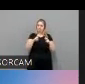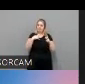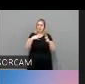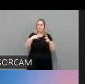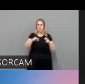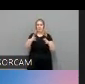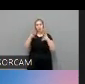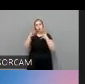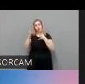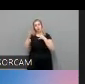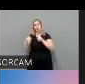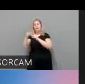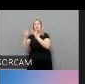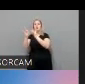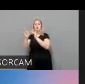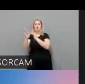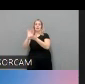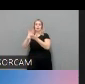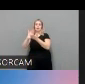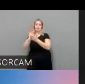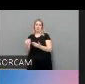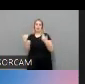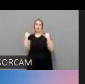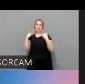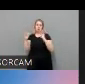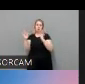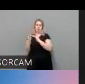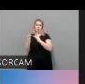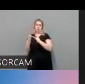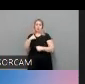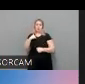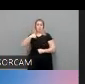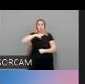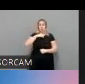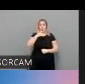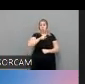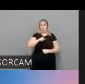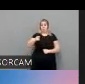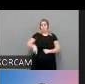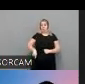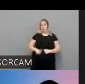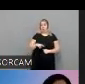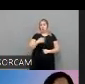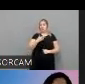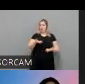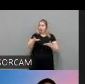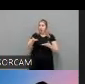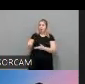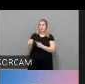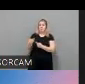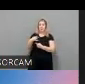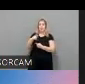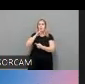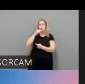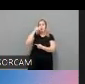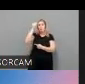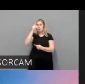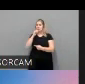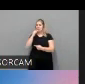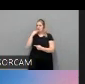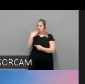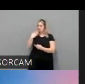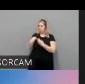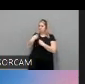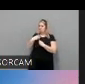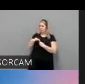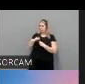para que consulten con los servicios competentes. Si no somos profesionales y queremos ayudar a alguien, pero no sabemos si lo que estamos viendo son señales de